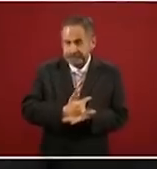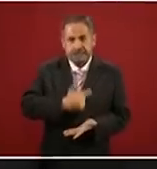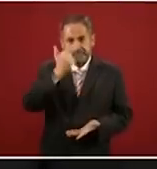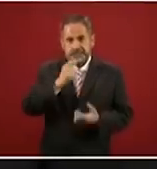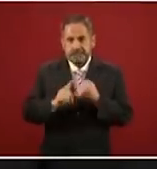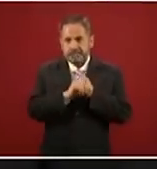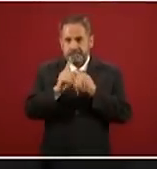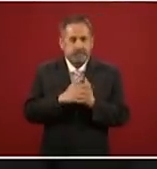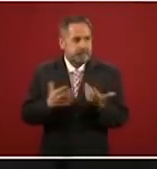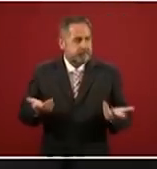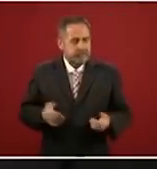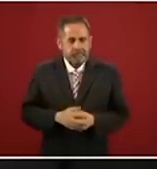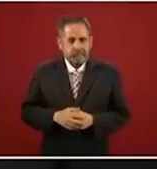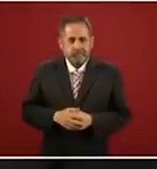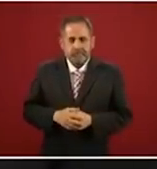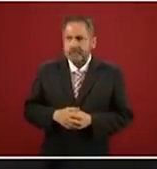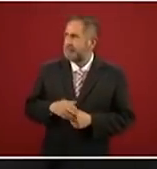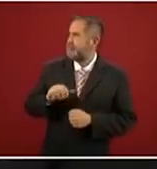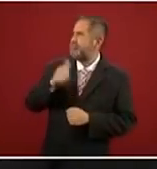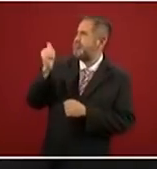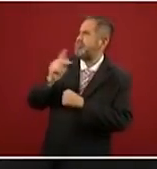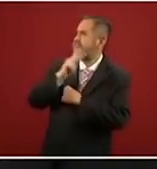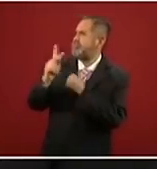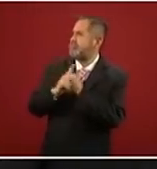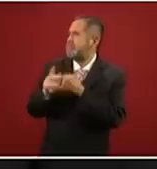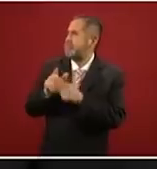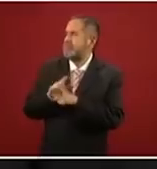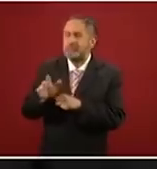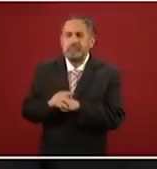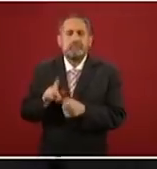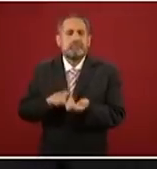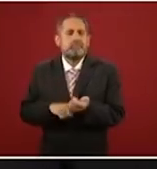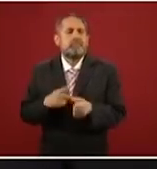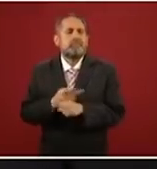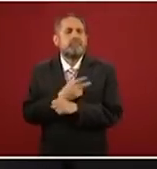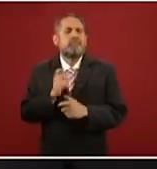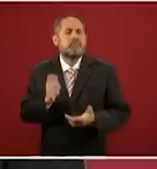a ver en qué país sucede